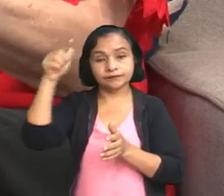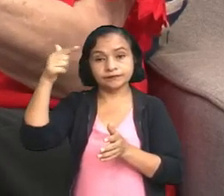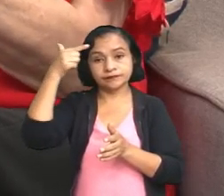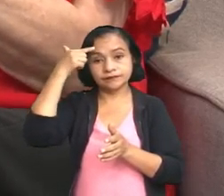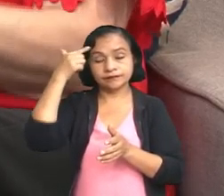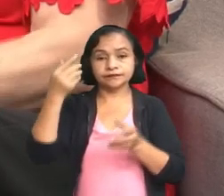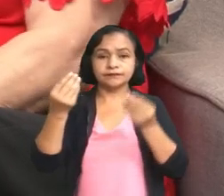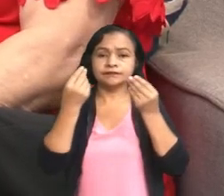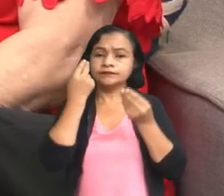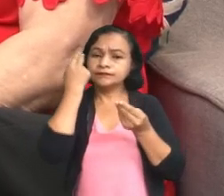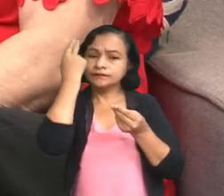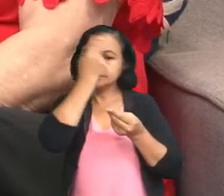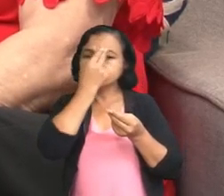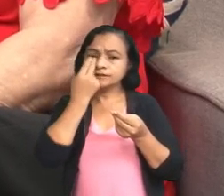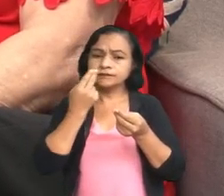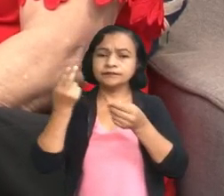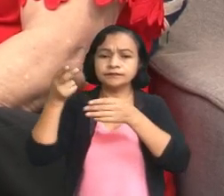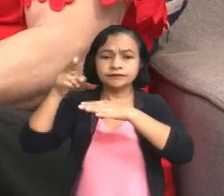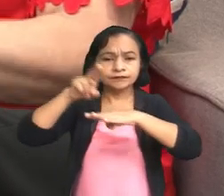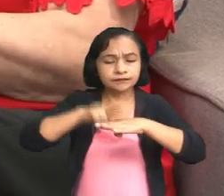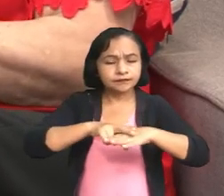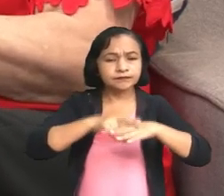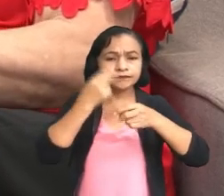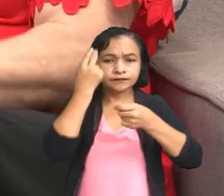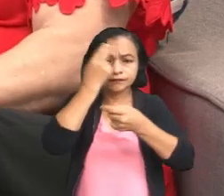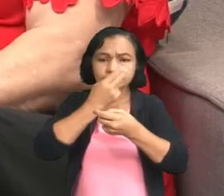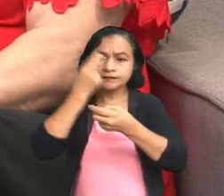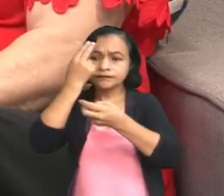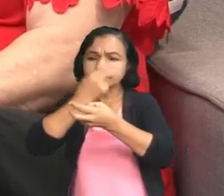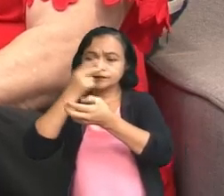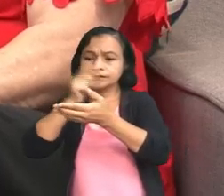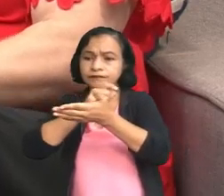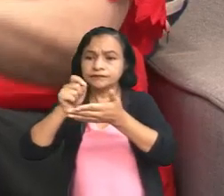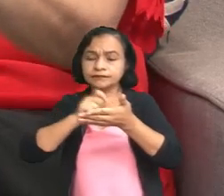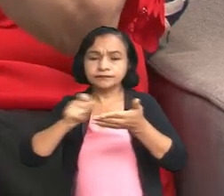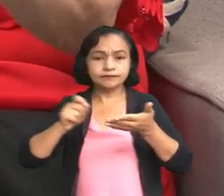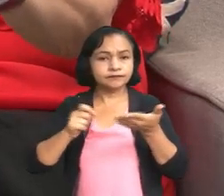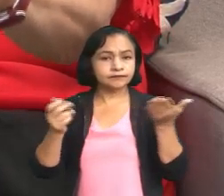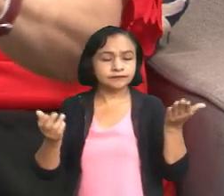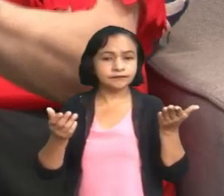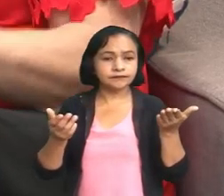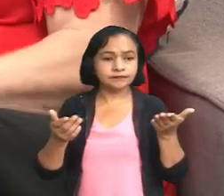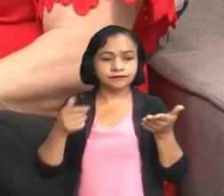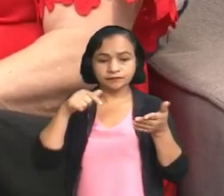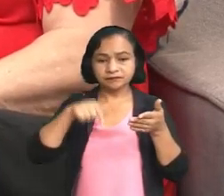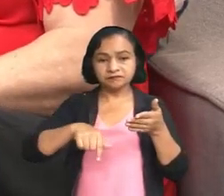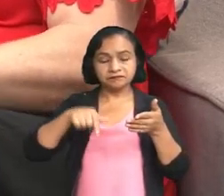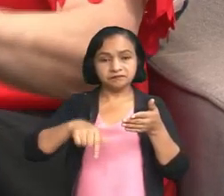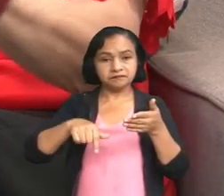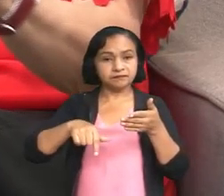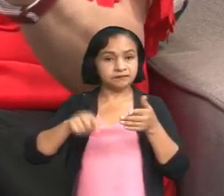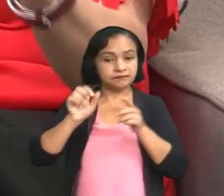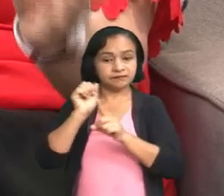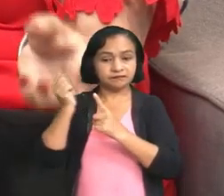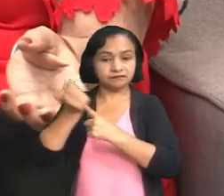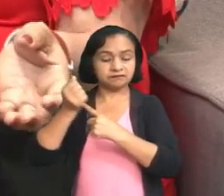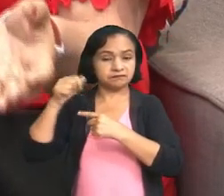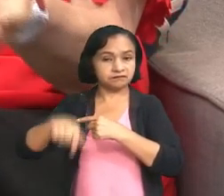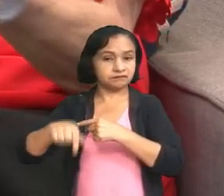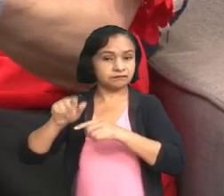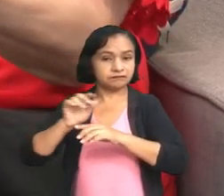gran consulta nacional. ¿Verdad? Okay. Una gran consulta nacional. No se quedó acá únicamente con las